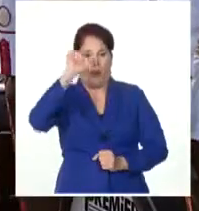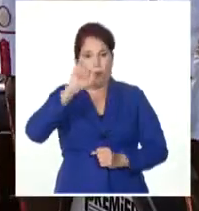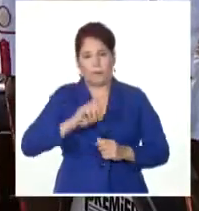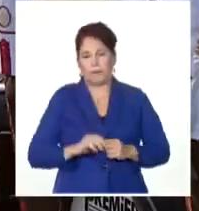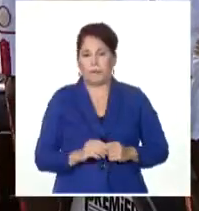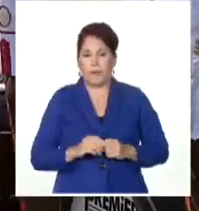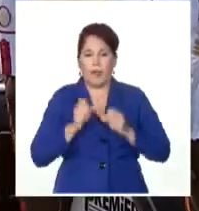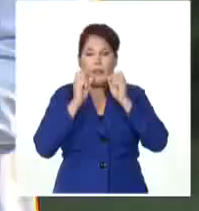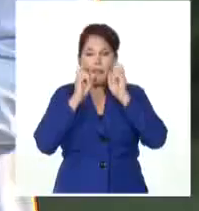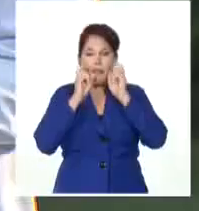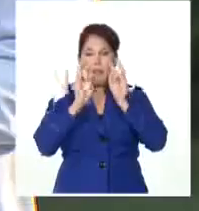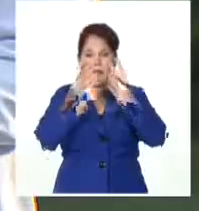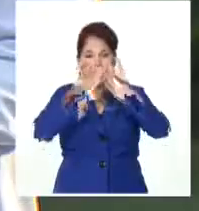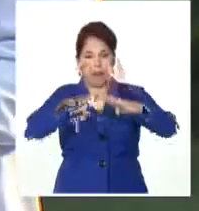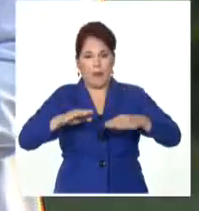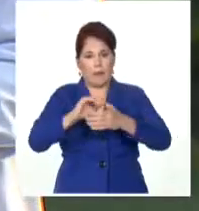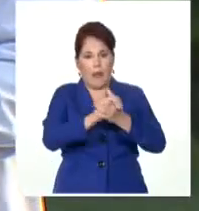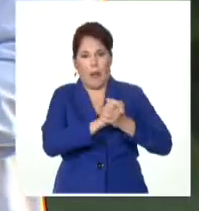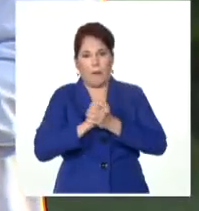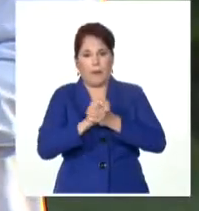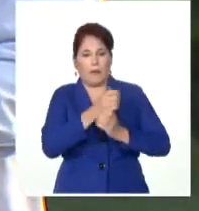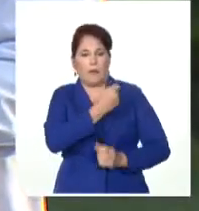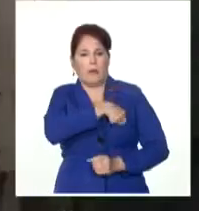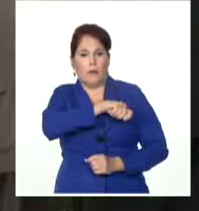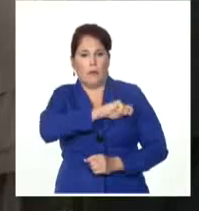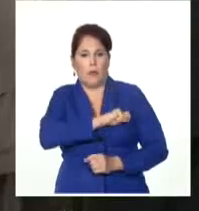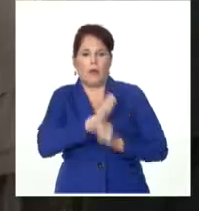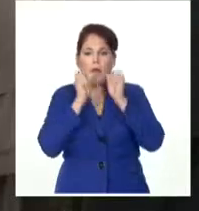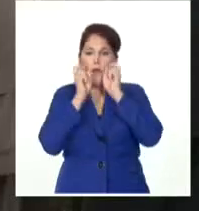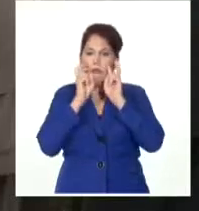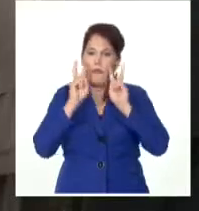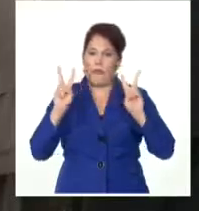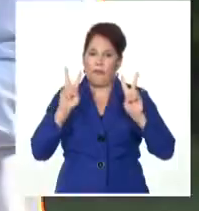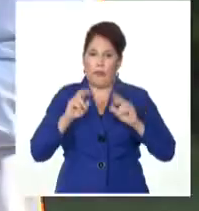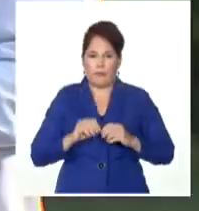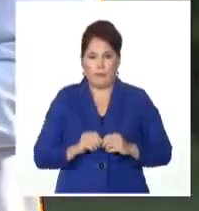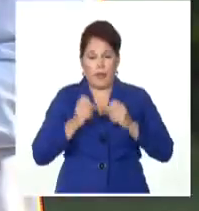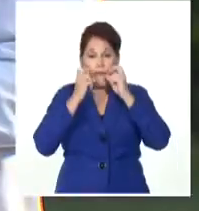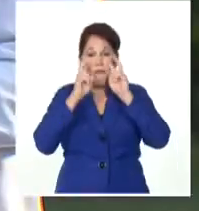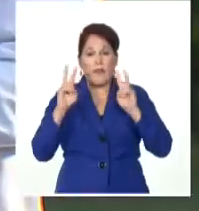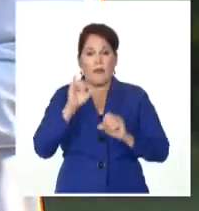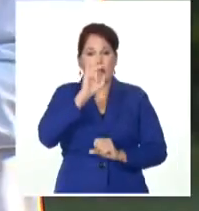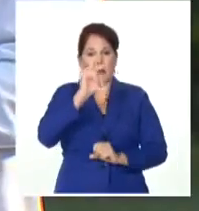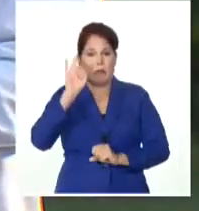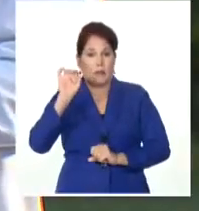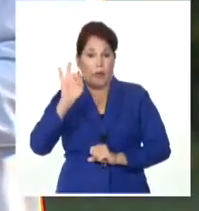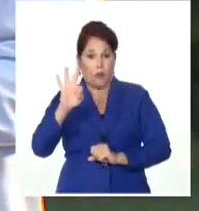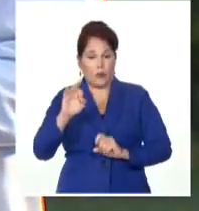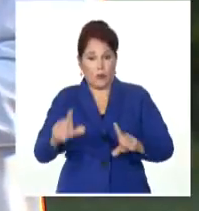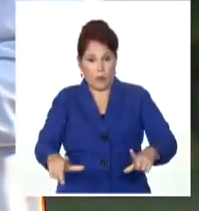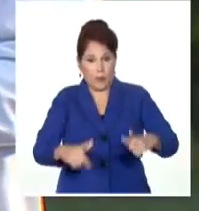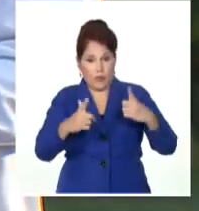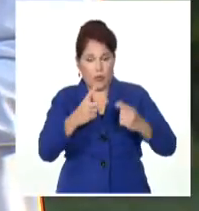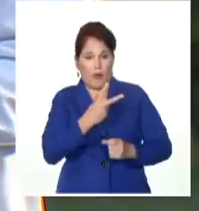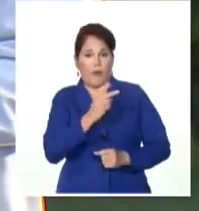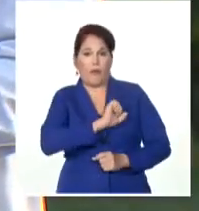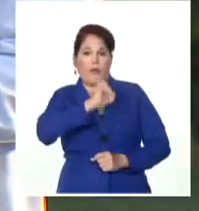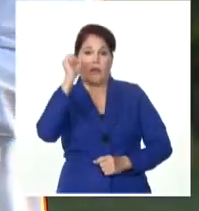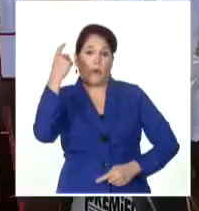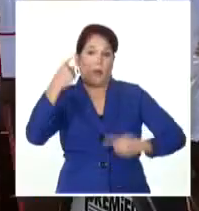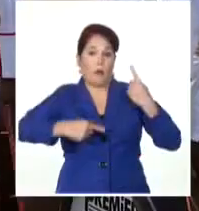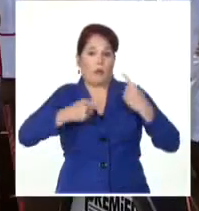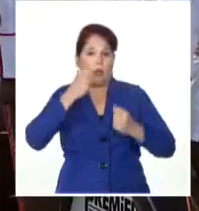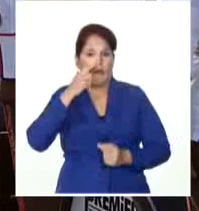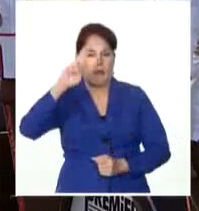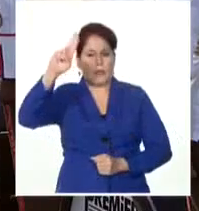¡Gloria! ¡Viva la paz y la amistad entre los pueblos! ¡Viva! ¡Viva el 78 aniversario de la victoria sobre el